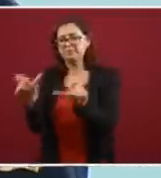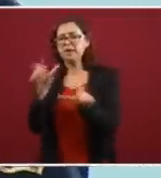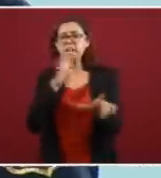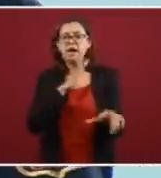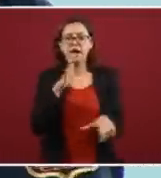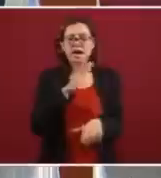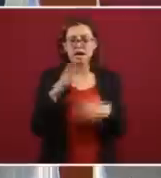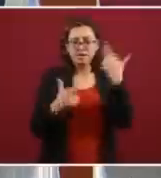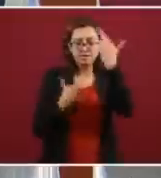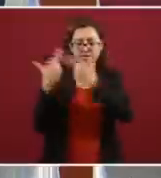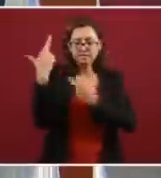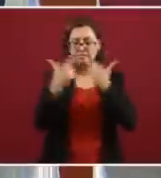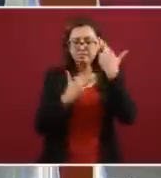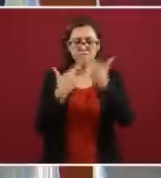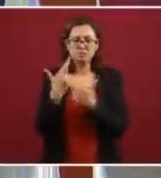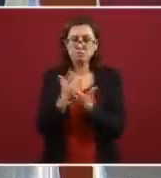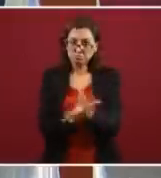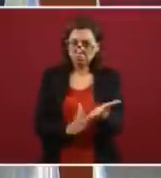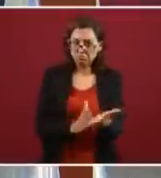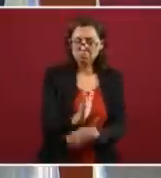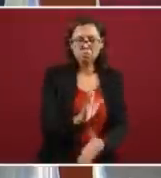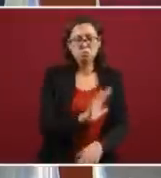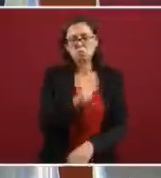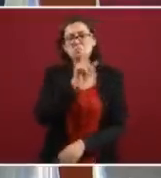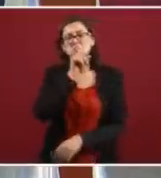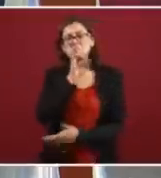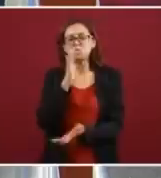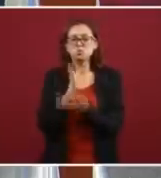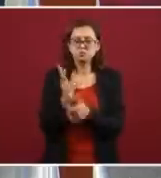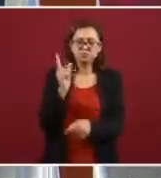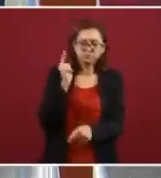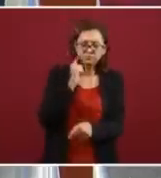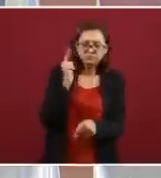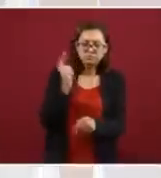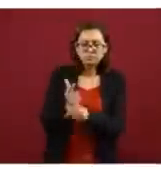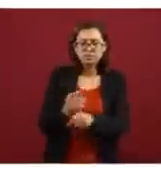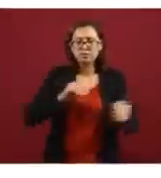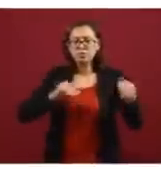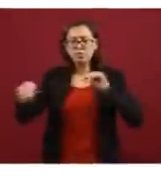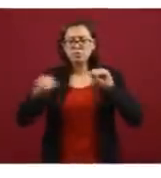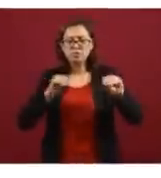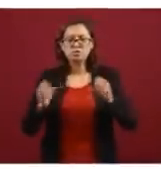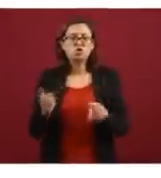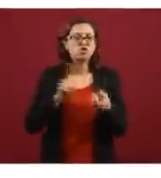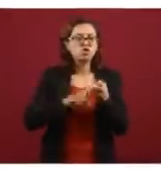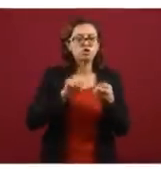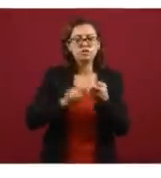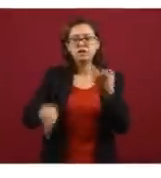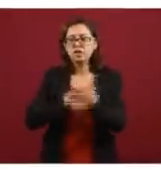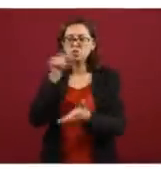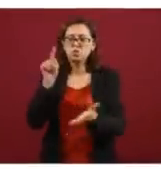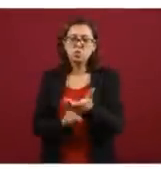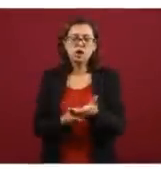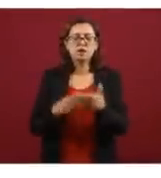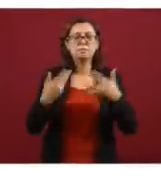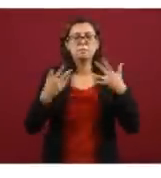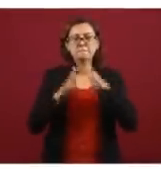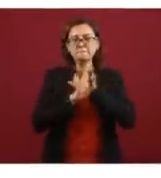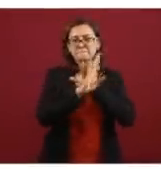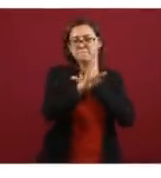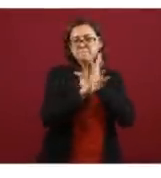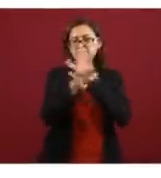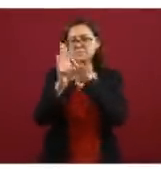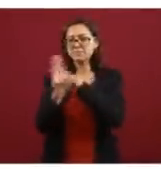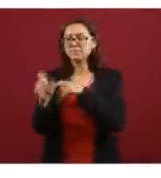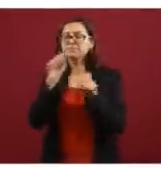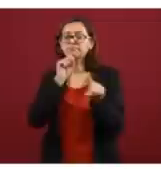de inspección no intrusiva para poder detectar el movimiento de inmigrantes en diferentes tipos de vehículos. También apoyo